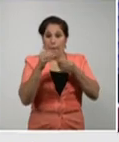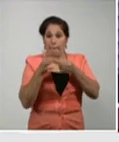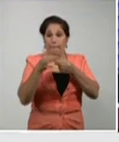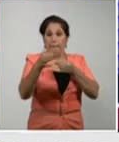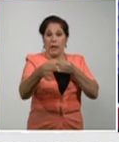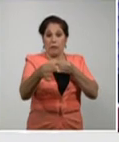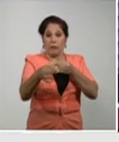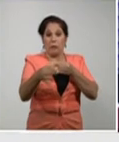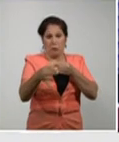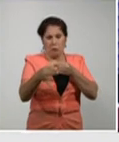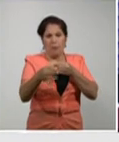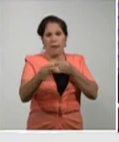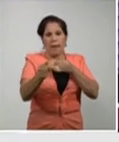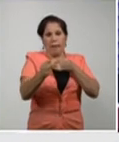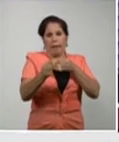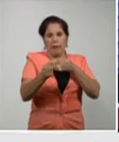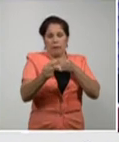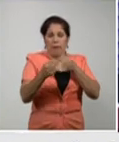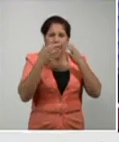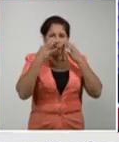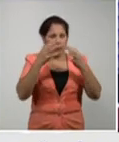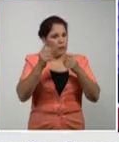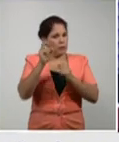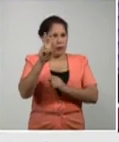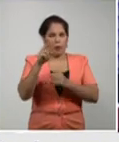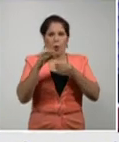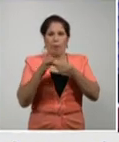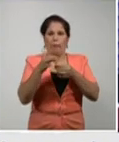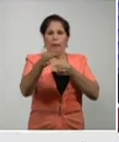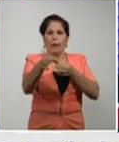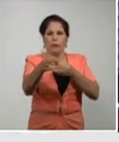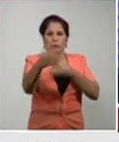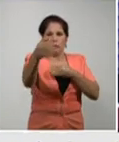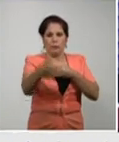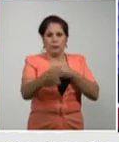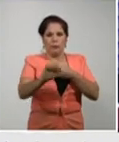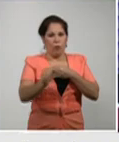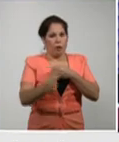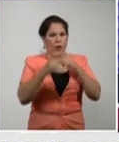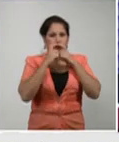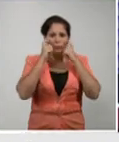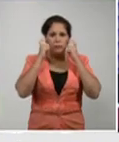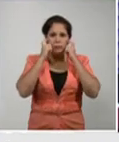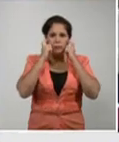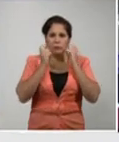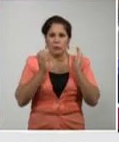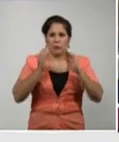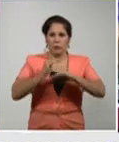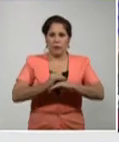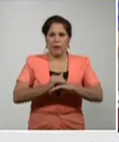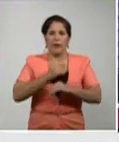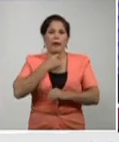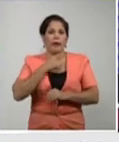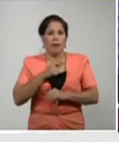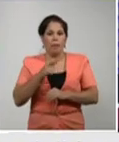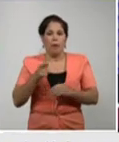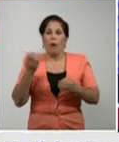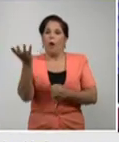riesgo de transmisión es importante, y más si no tenemos el nasobuco. Se planteaba si se quedaba en el